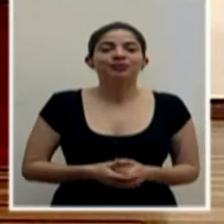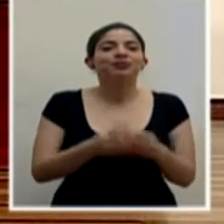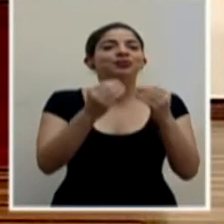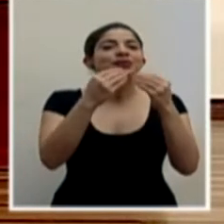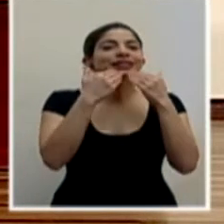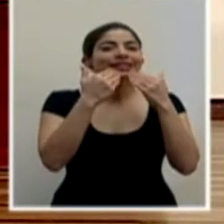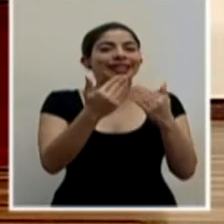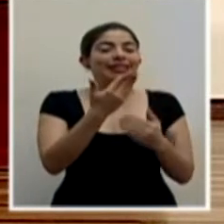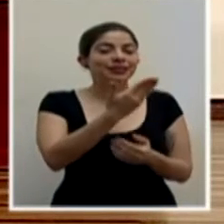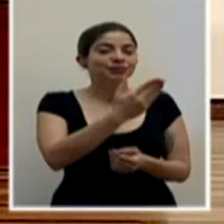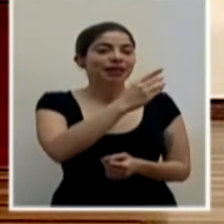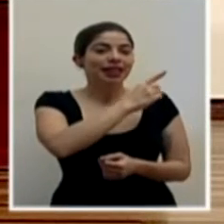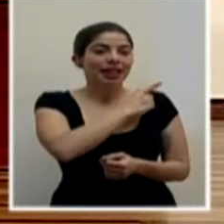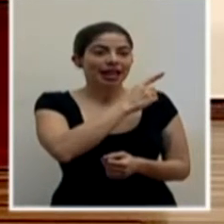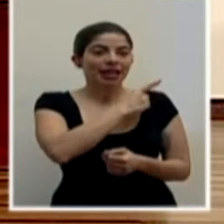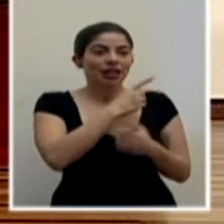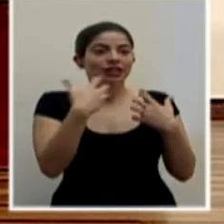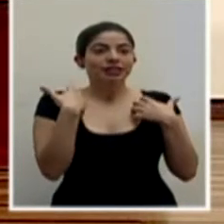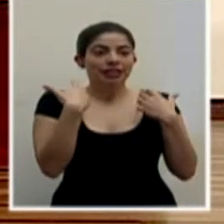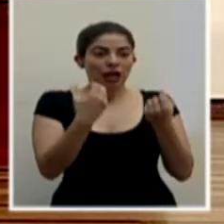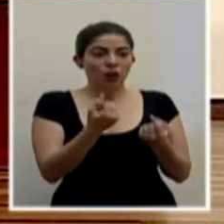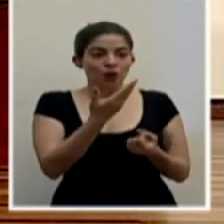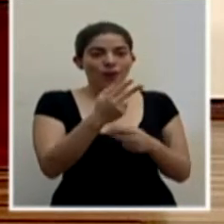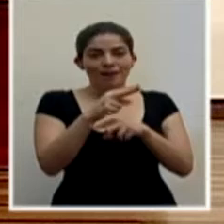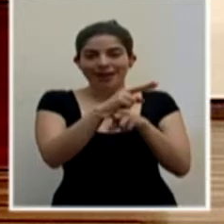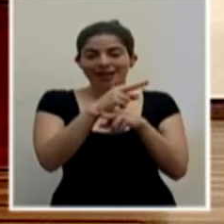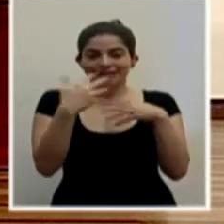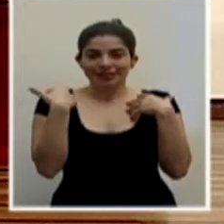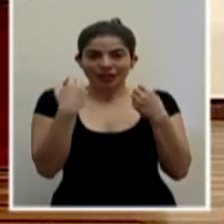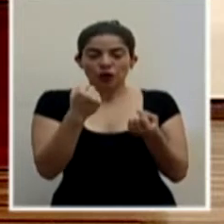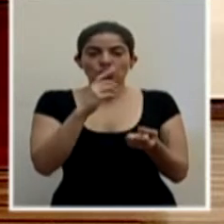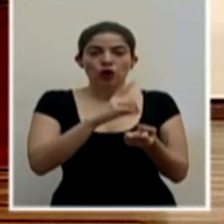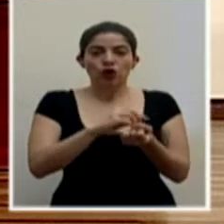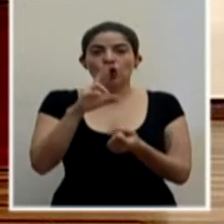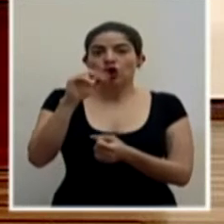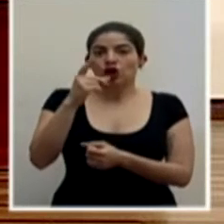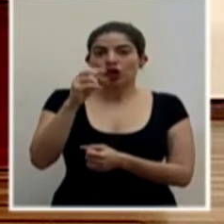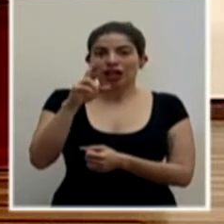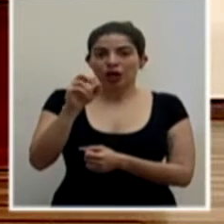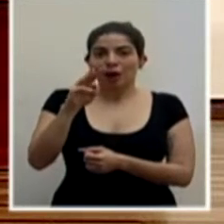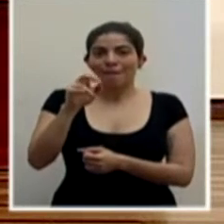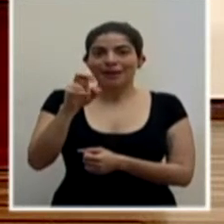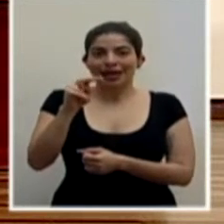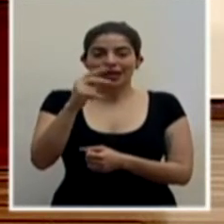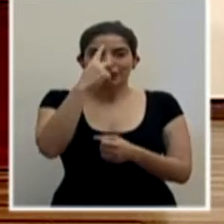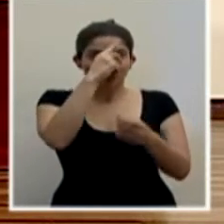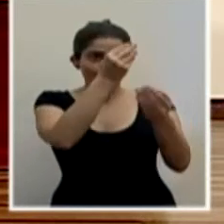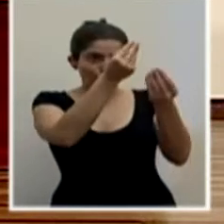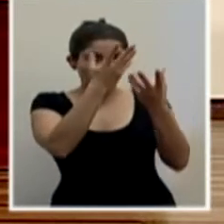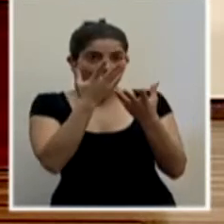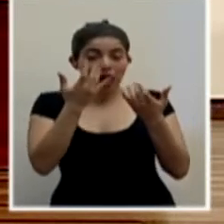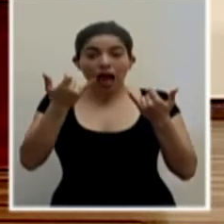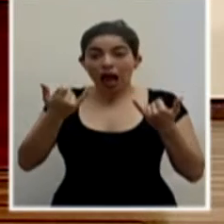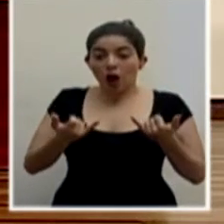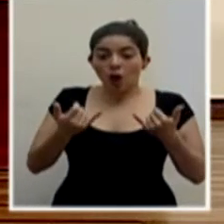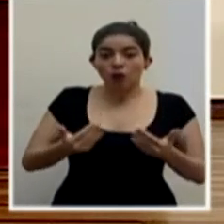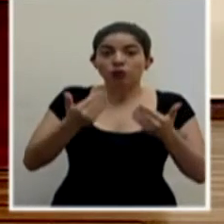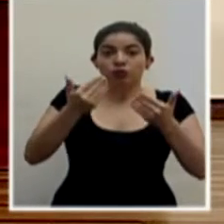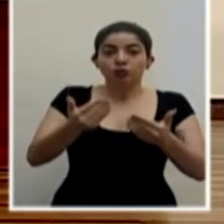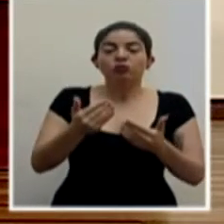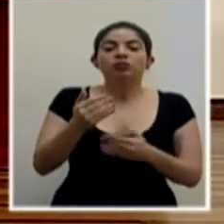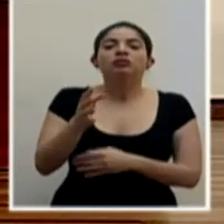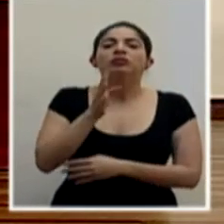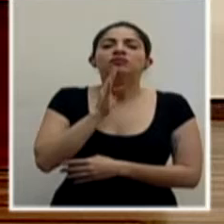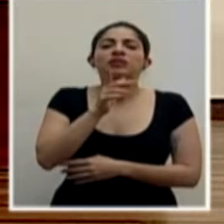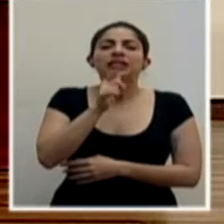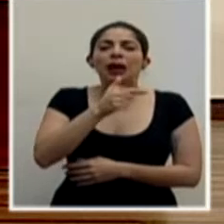Muchas gracias al director de la salud, de Vigilancia de la Salud, el doctor Rodrigo Marín, por el reporte ofrecido. A continuación, escucharemos